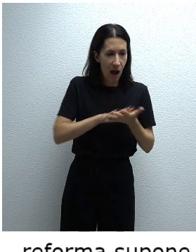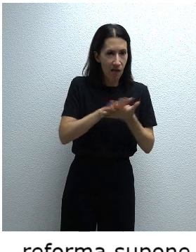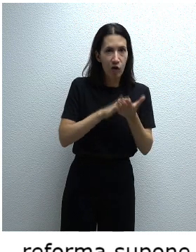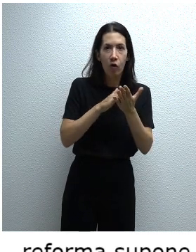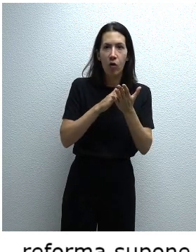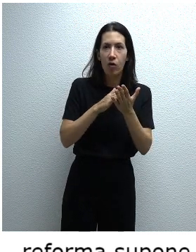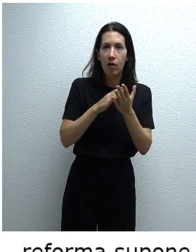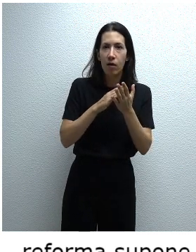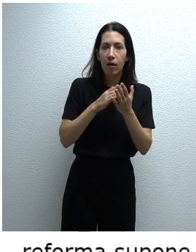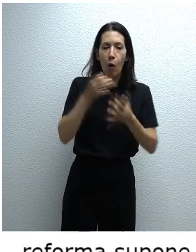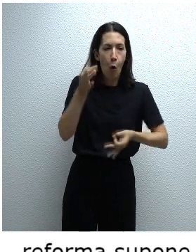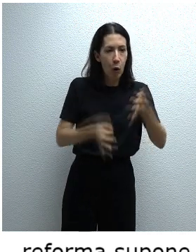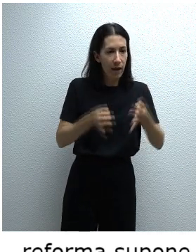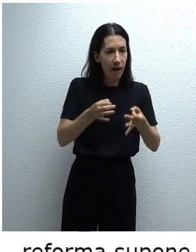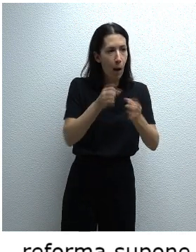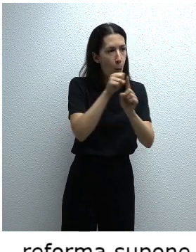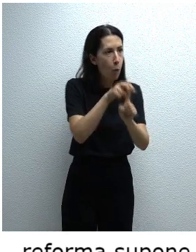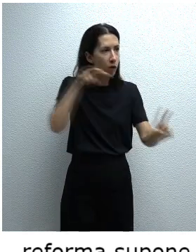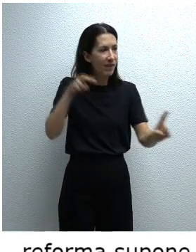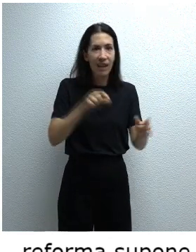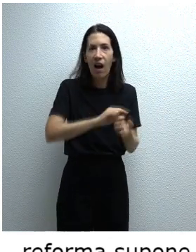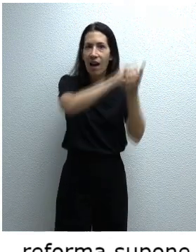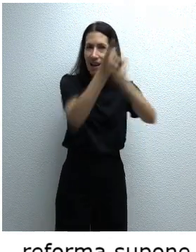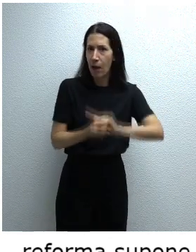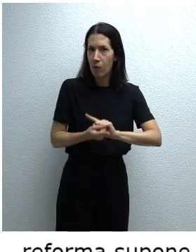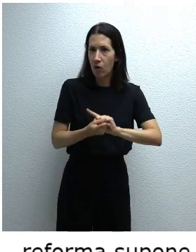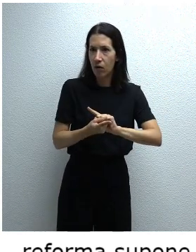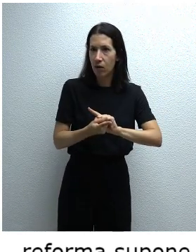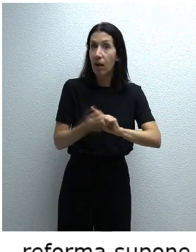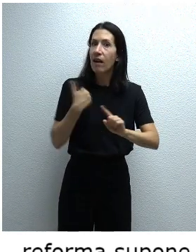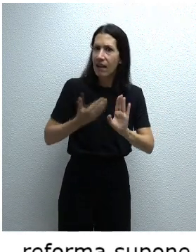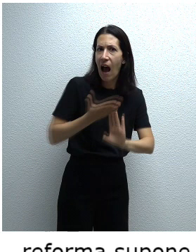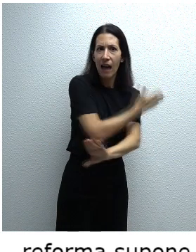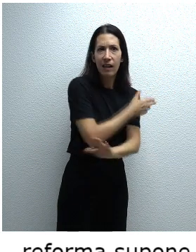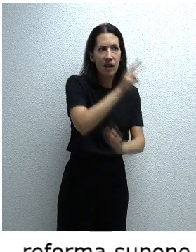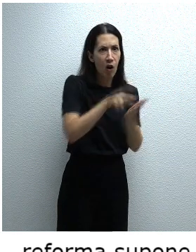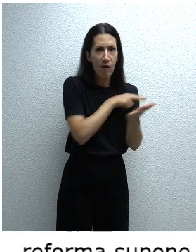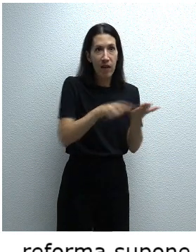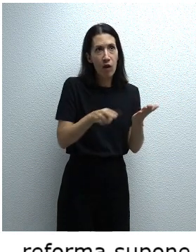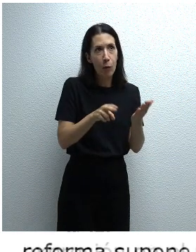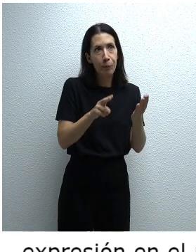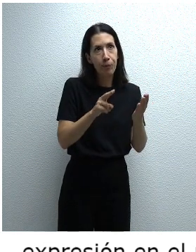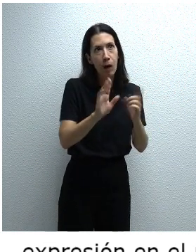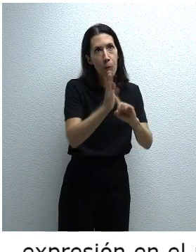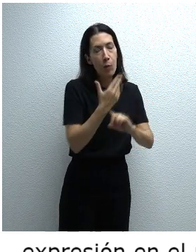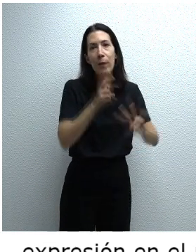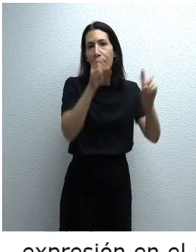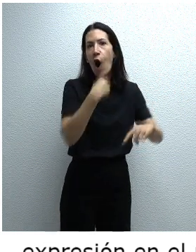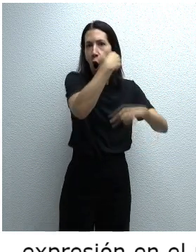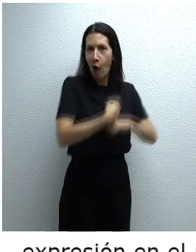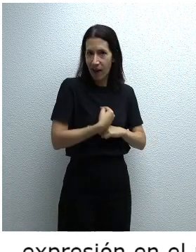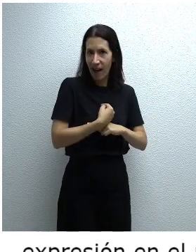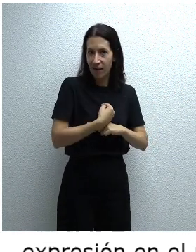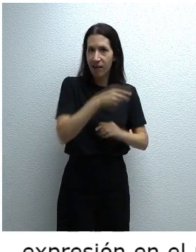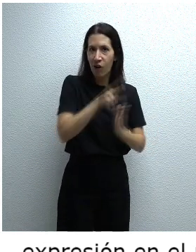jurídico de ese cambio de perspectiva que ya nos proponía la Convención, bueno, nos obligaba la Convención de los Derechos